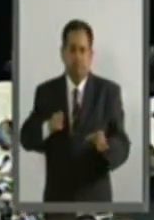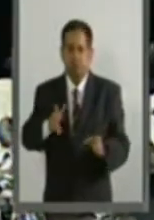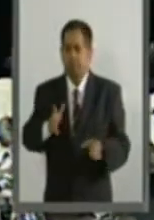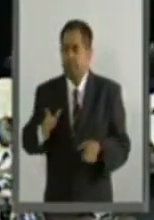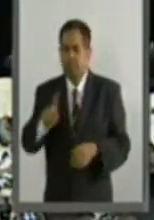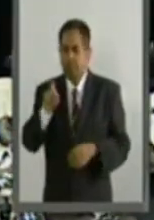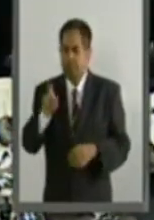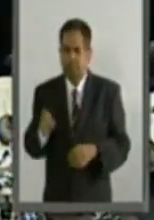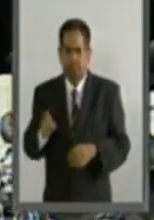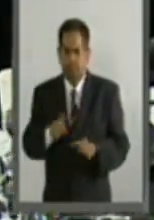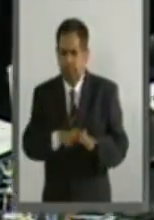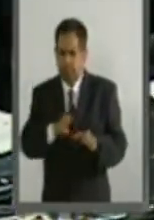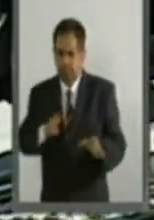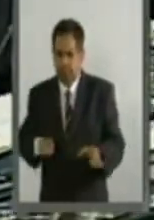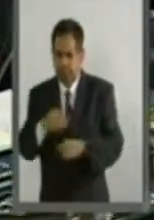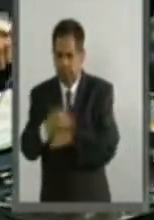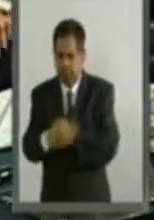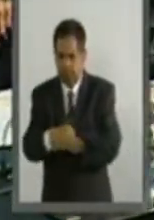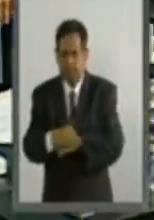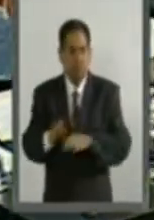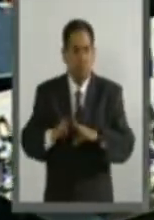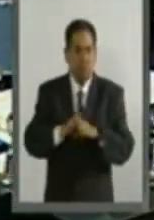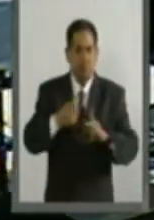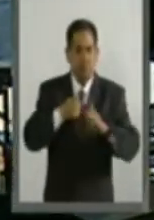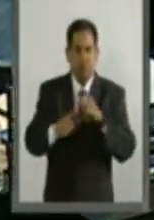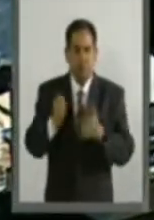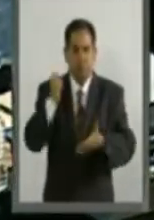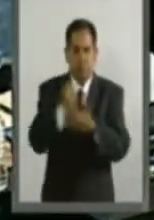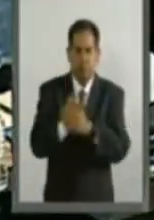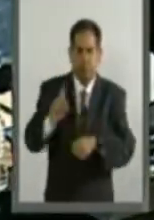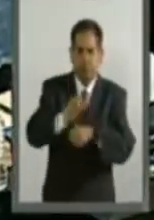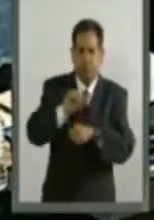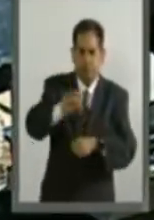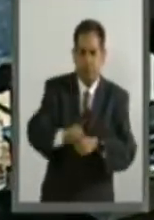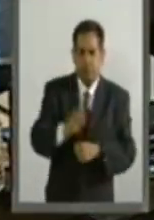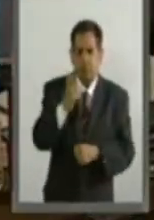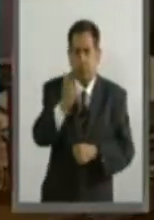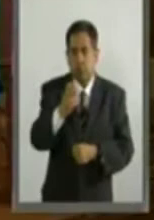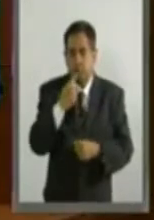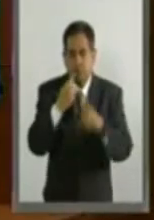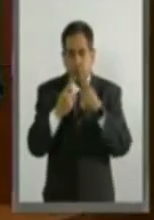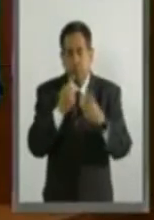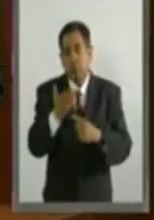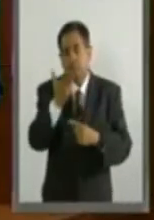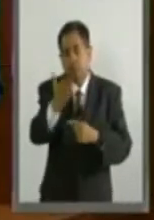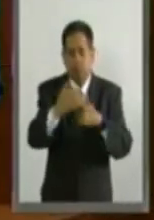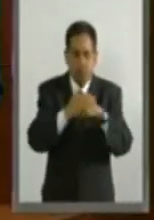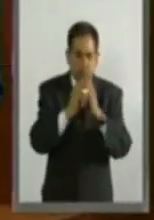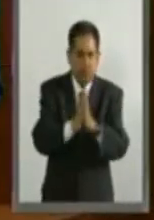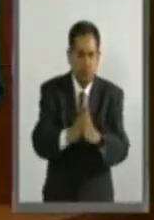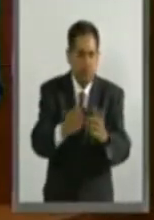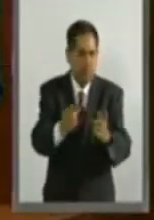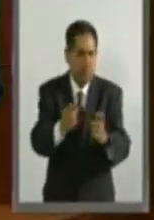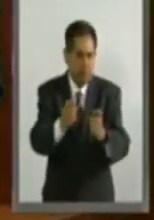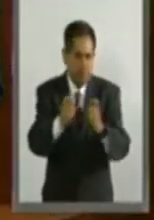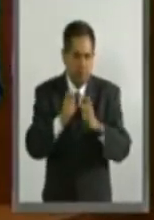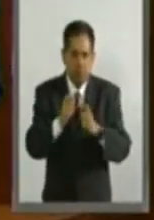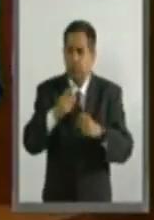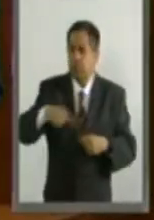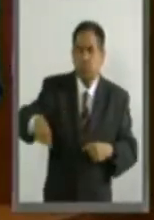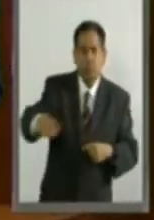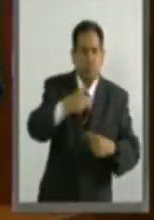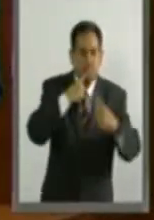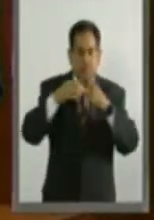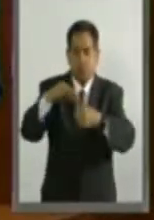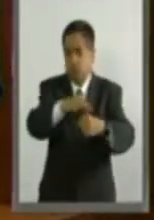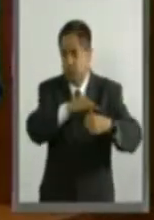tiempo indefinido, a partir de la presente fecha. Por lo anterior, solicito, someta a solicitud y consideración